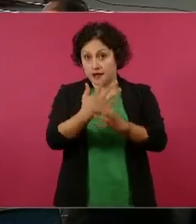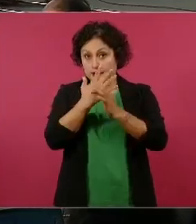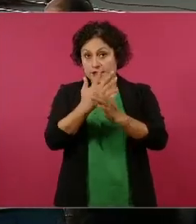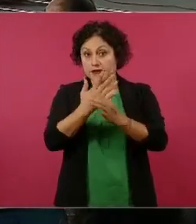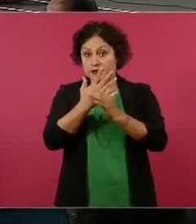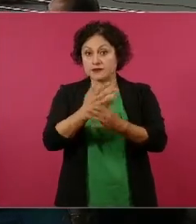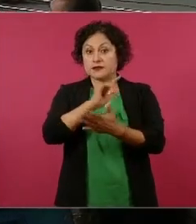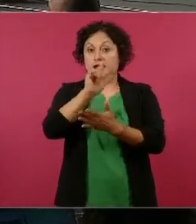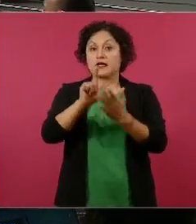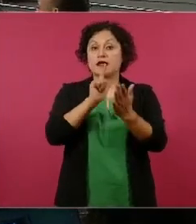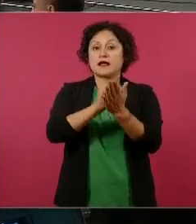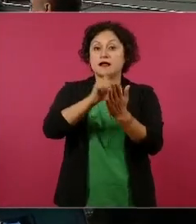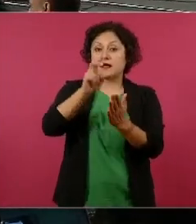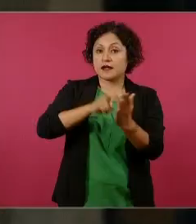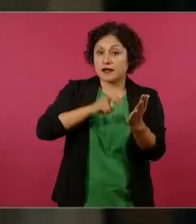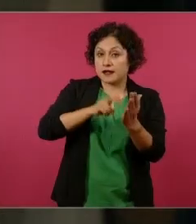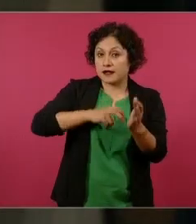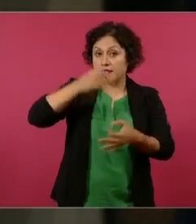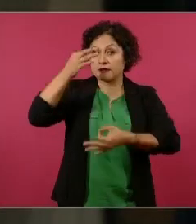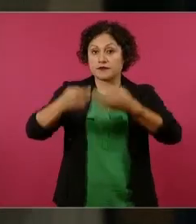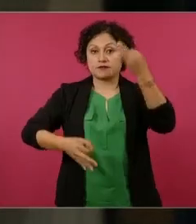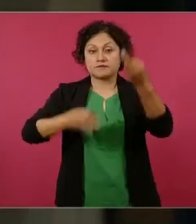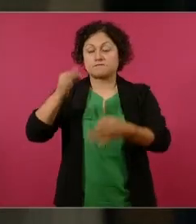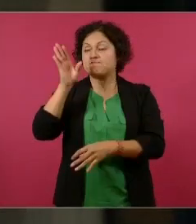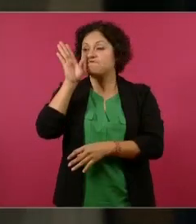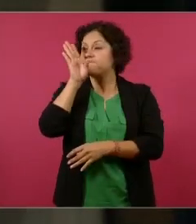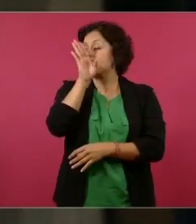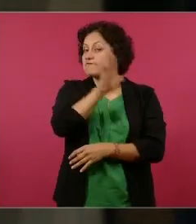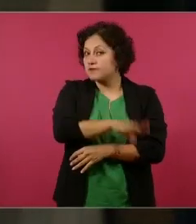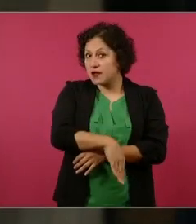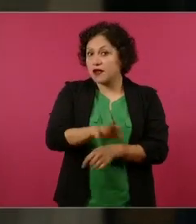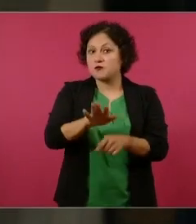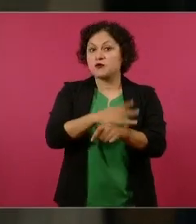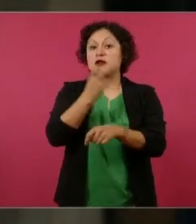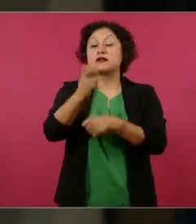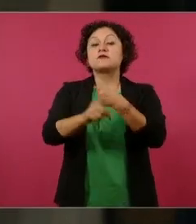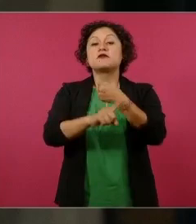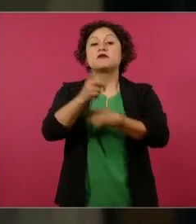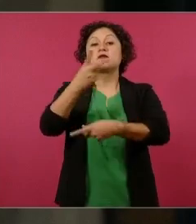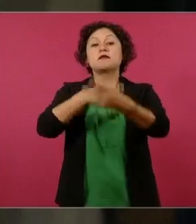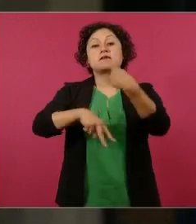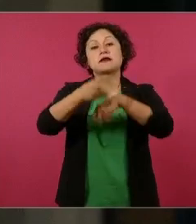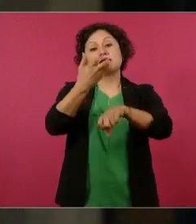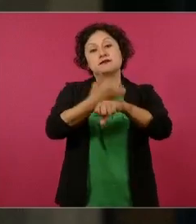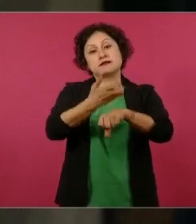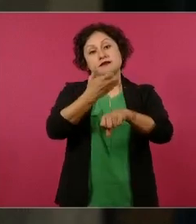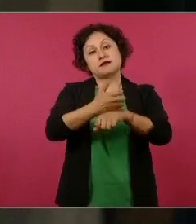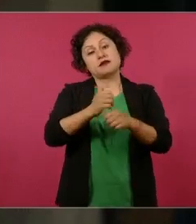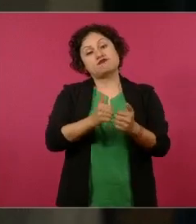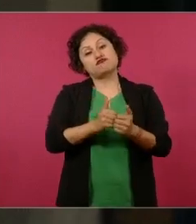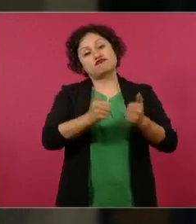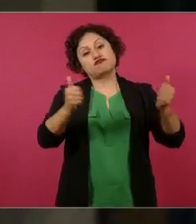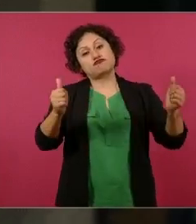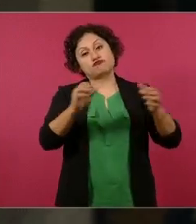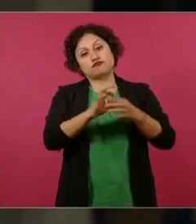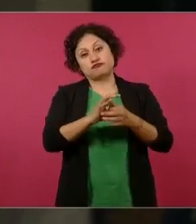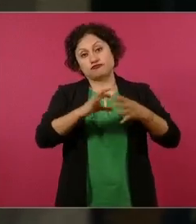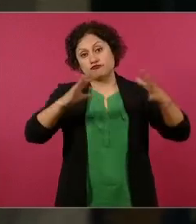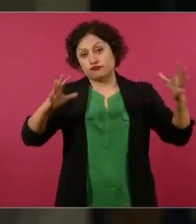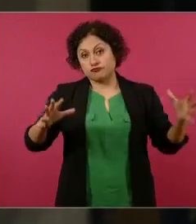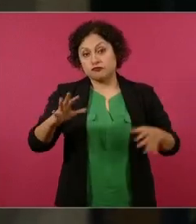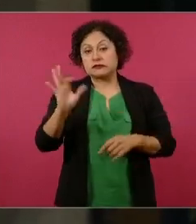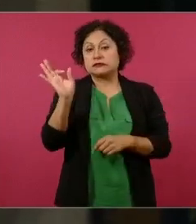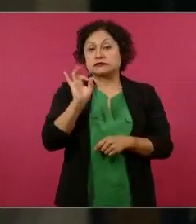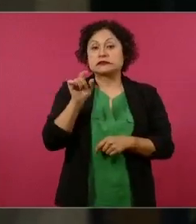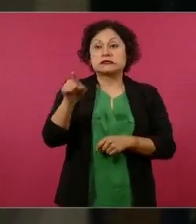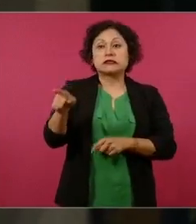un desastre para México y harán naufragar las relaciones con Estados Unidos. Advierte que constituyen un legado radical, arruinarán las